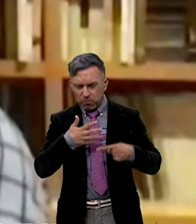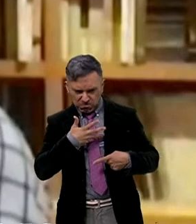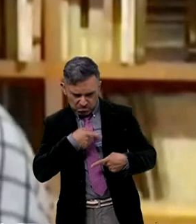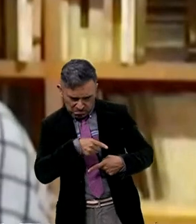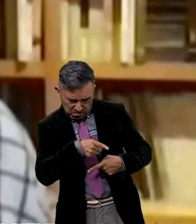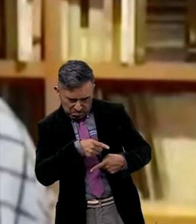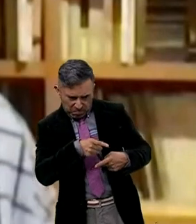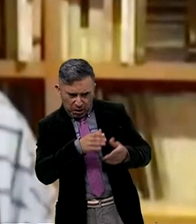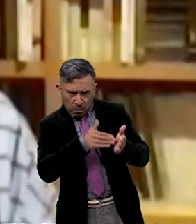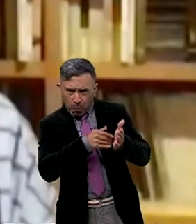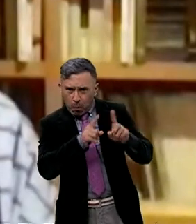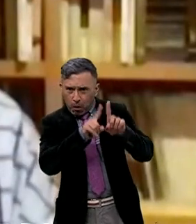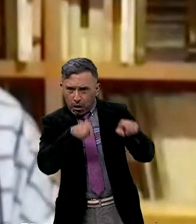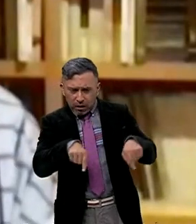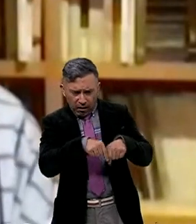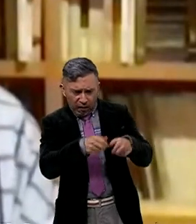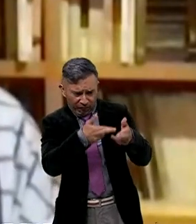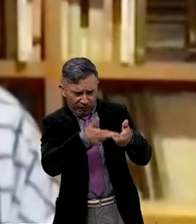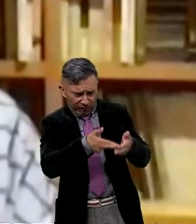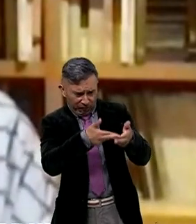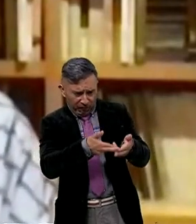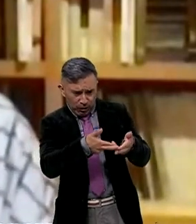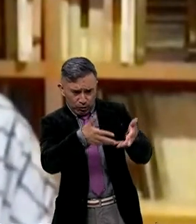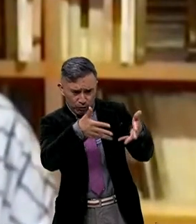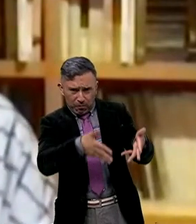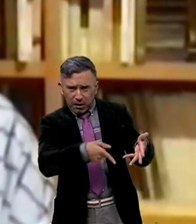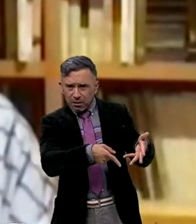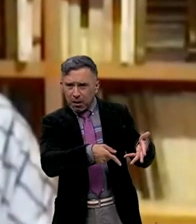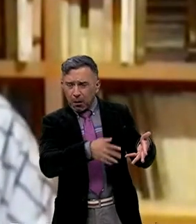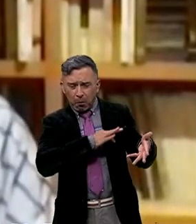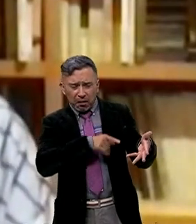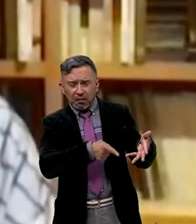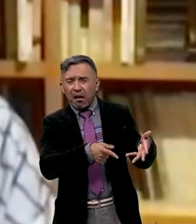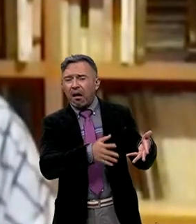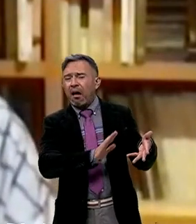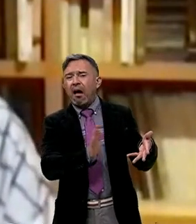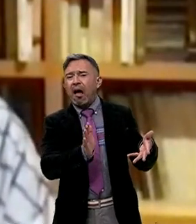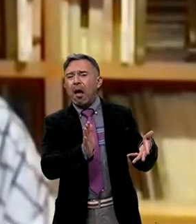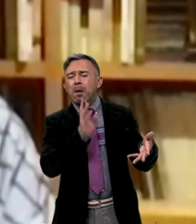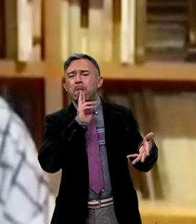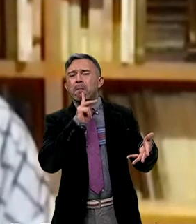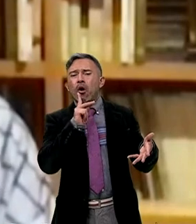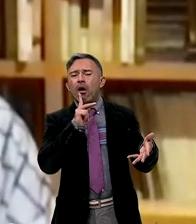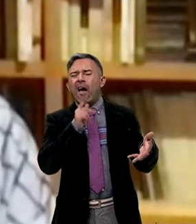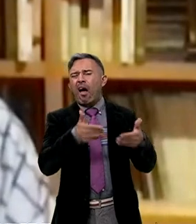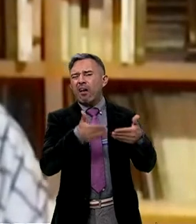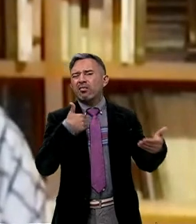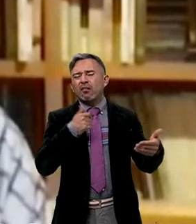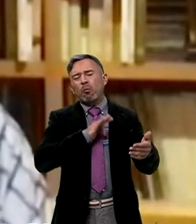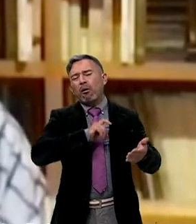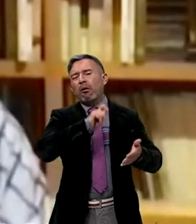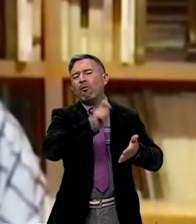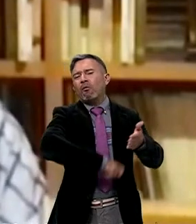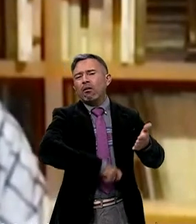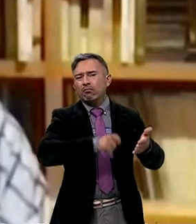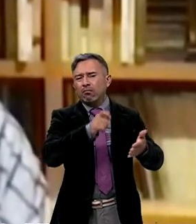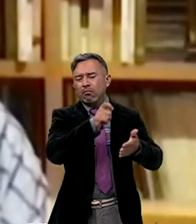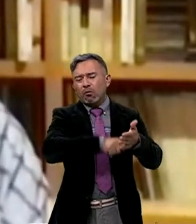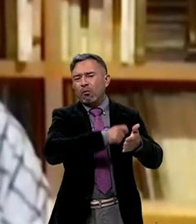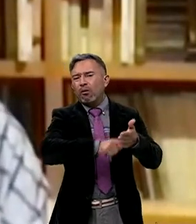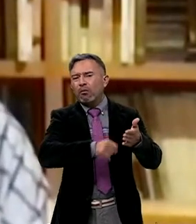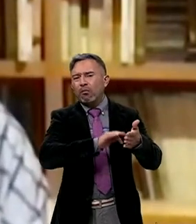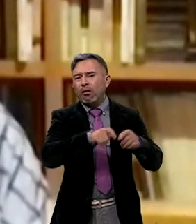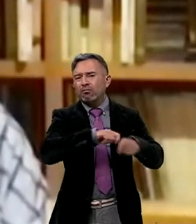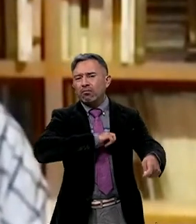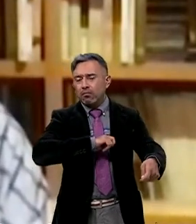algunas boletas pues se equivocaron porque no es lo correcto hay que esperar a que concluya